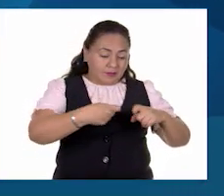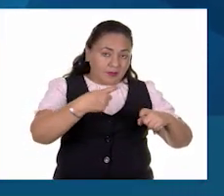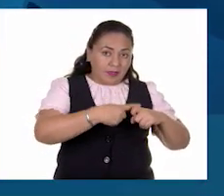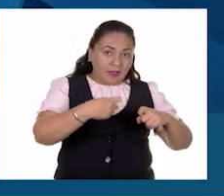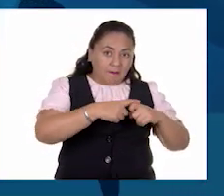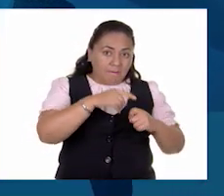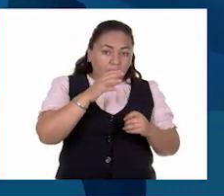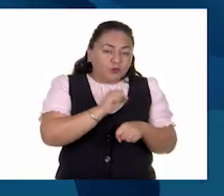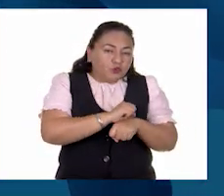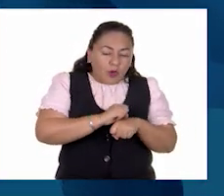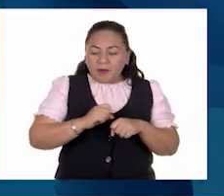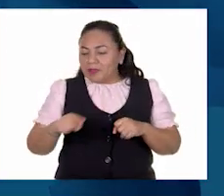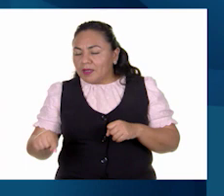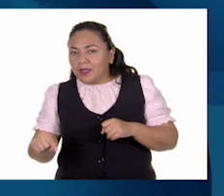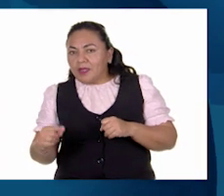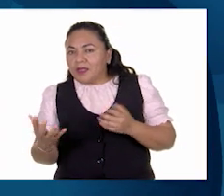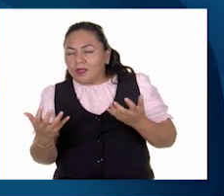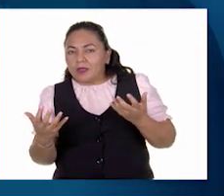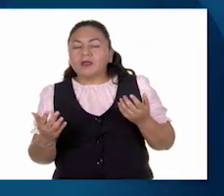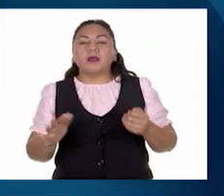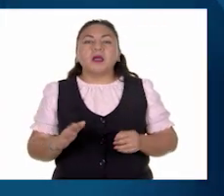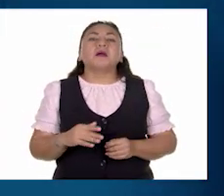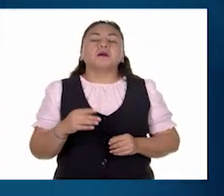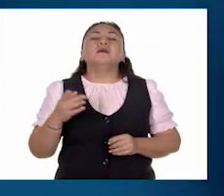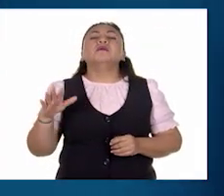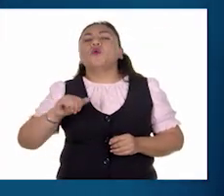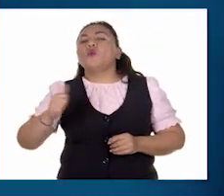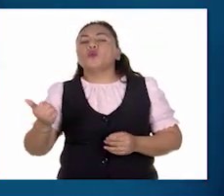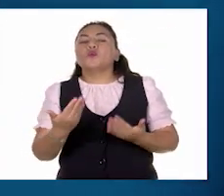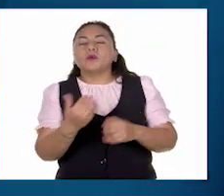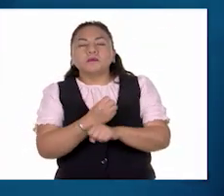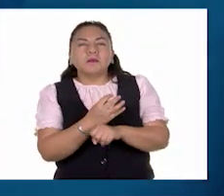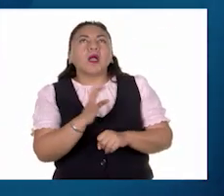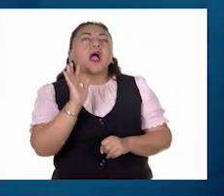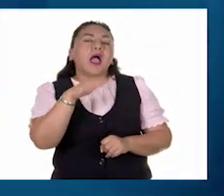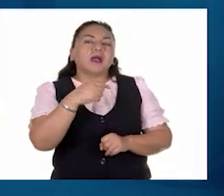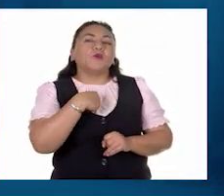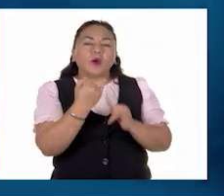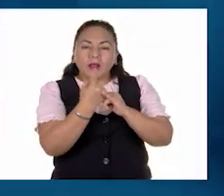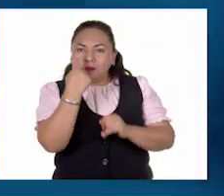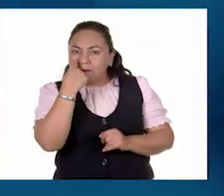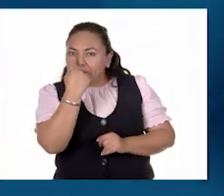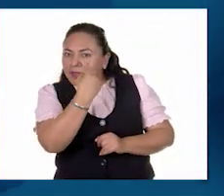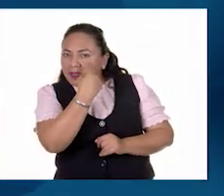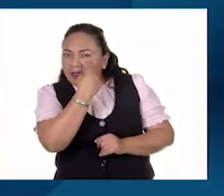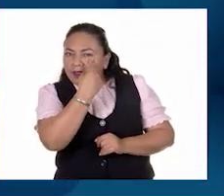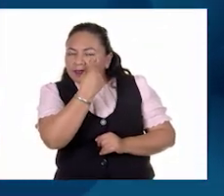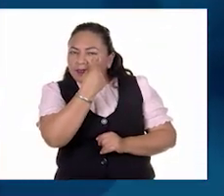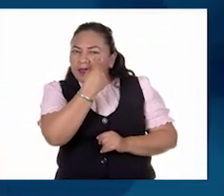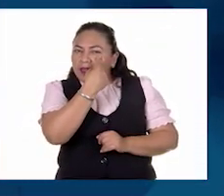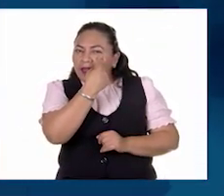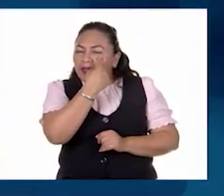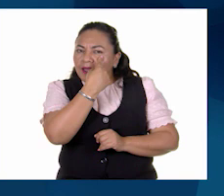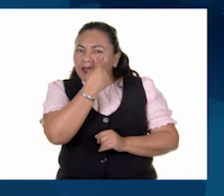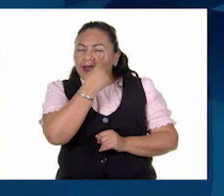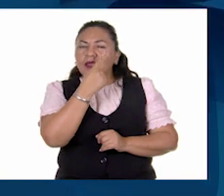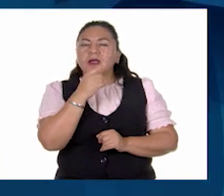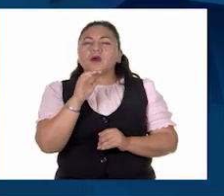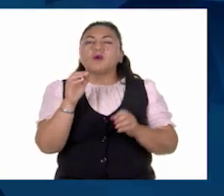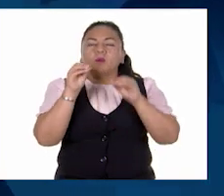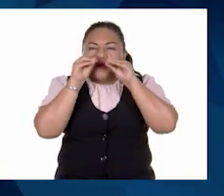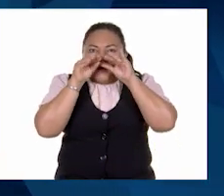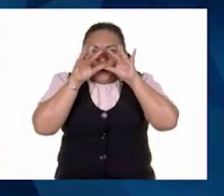metáfora? Don. Bueno, yo comparé la mirada de Tin con una luz muy